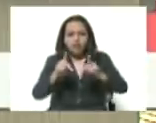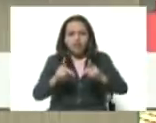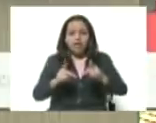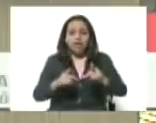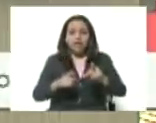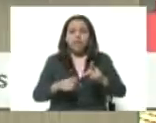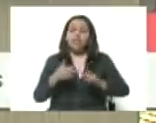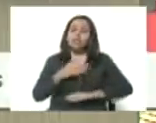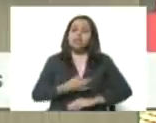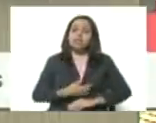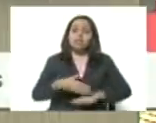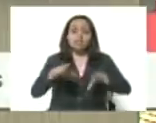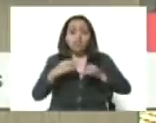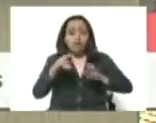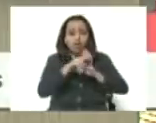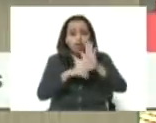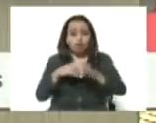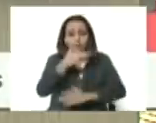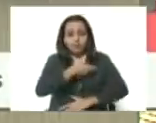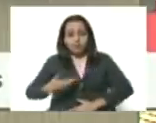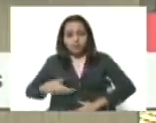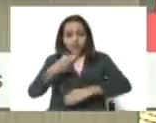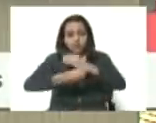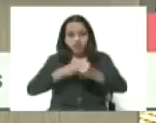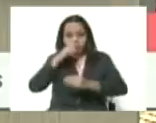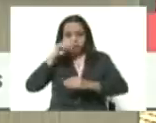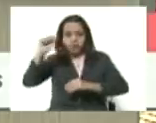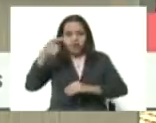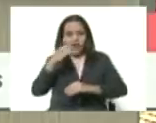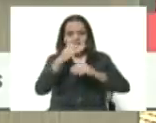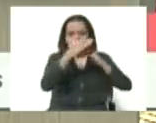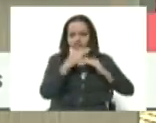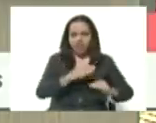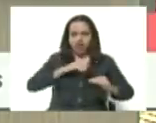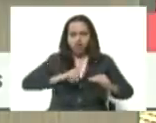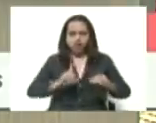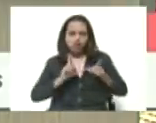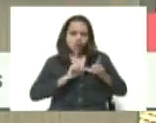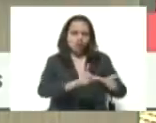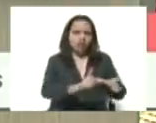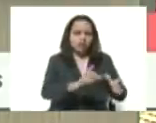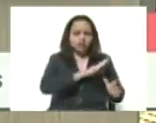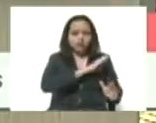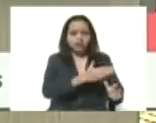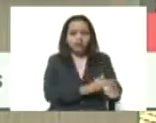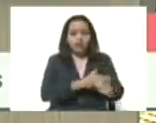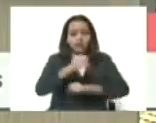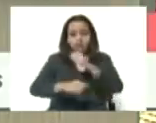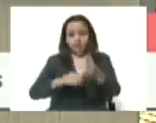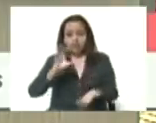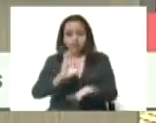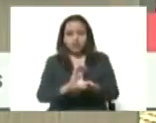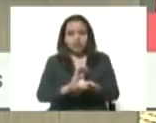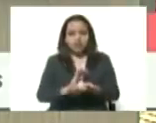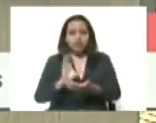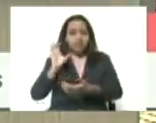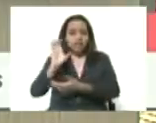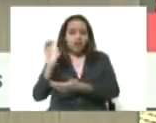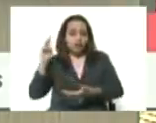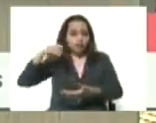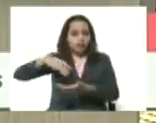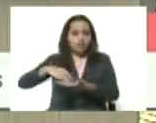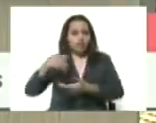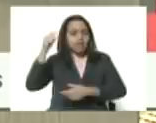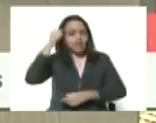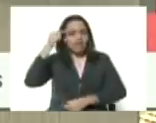el presidente Nicolás Maduro decidió pasar a un nivel 1 de cuarentena radical al Distrito Capital y al Estado Miranda el